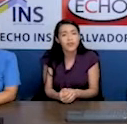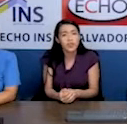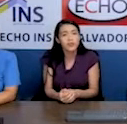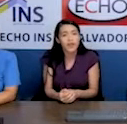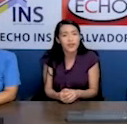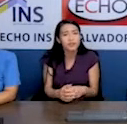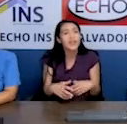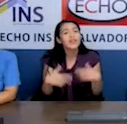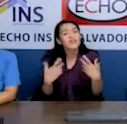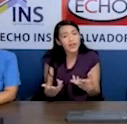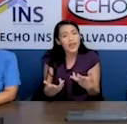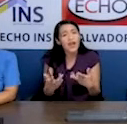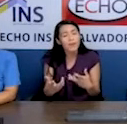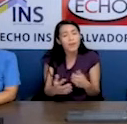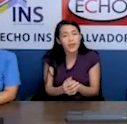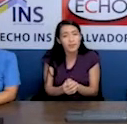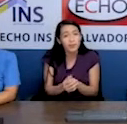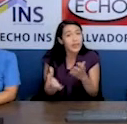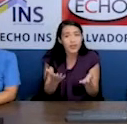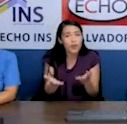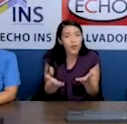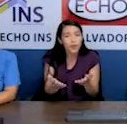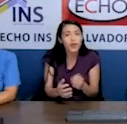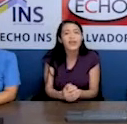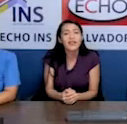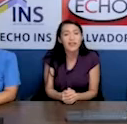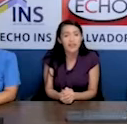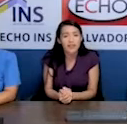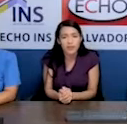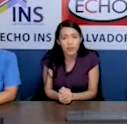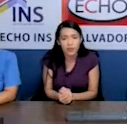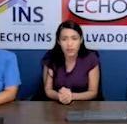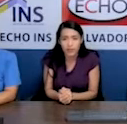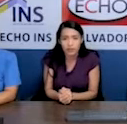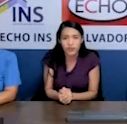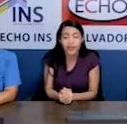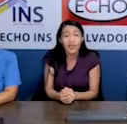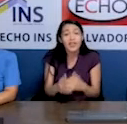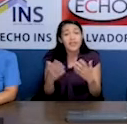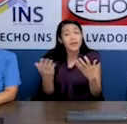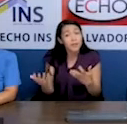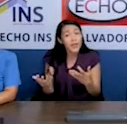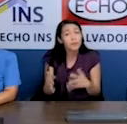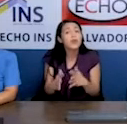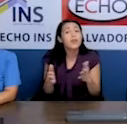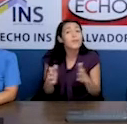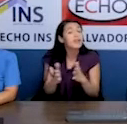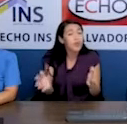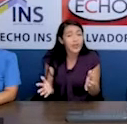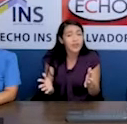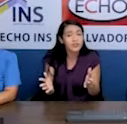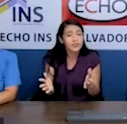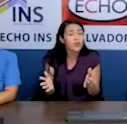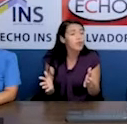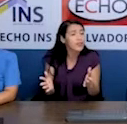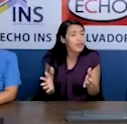tener efectos secundarios que van a poder poner en juego la calidad de vida de una persona. Y también problemas